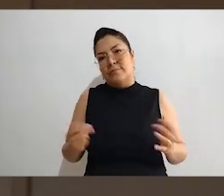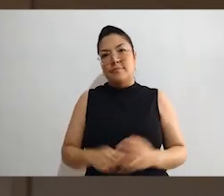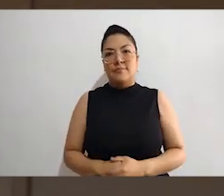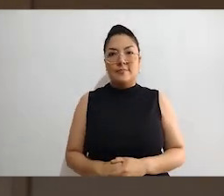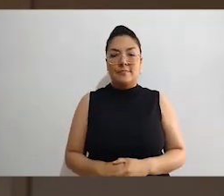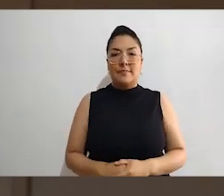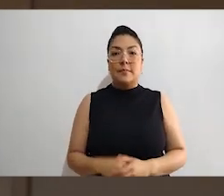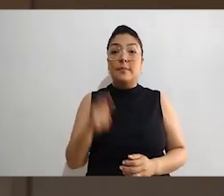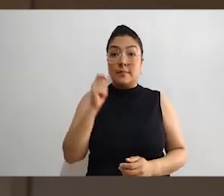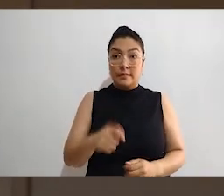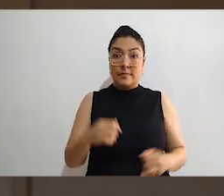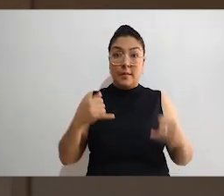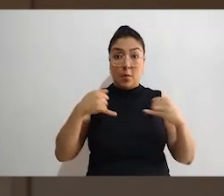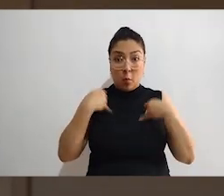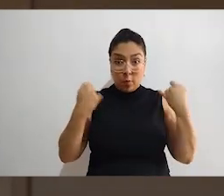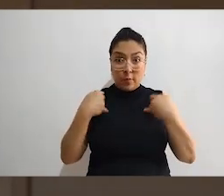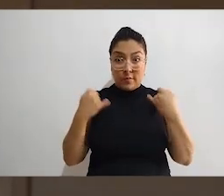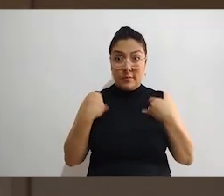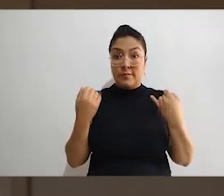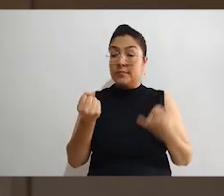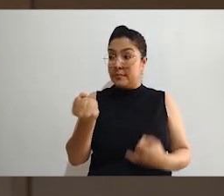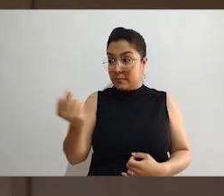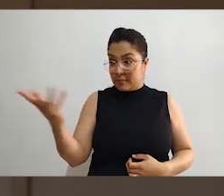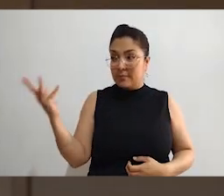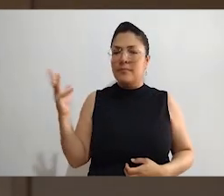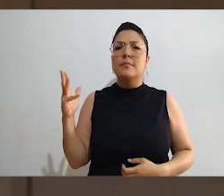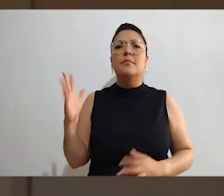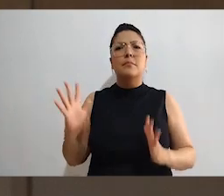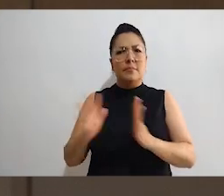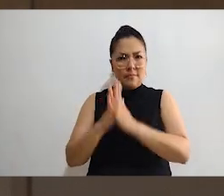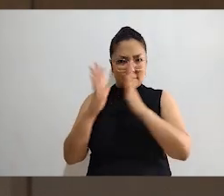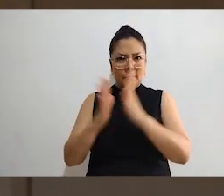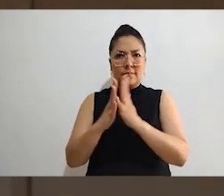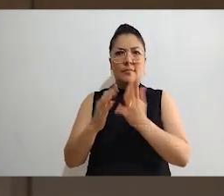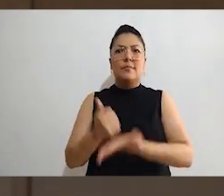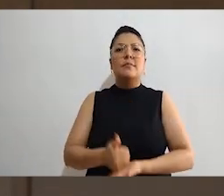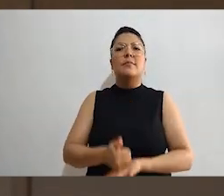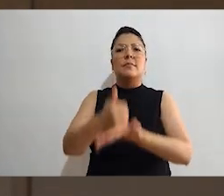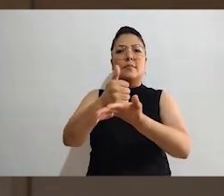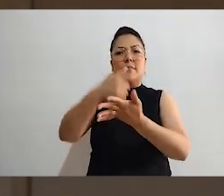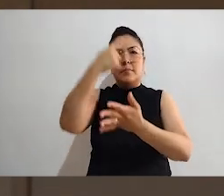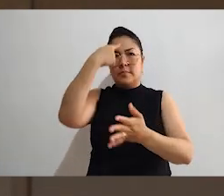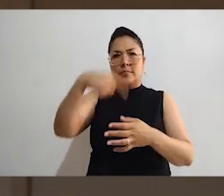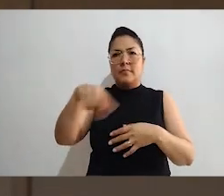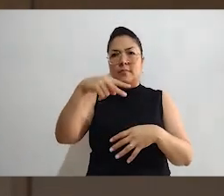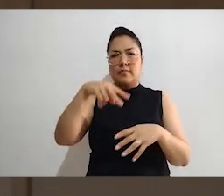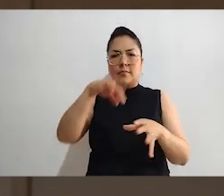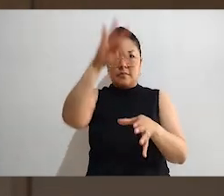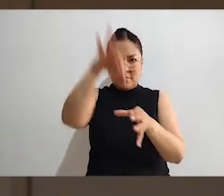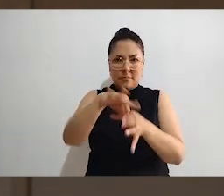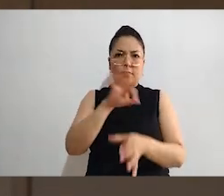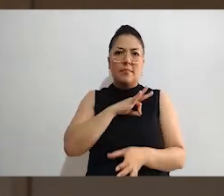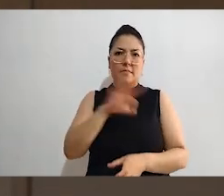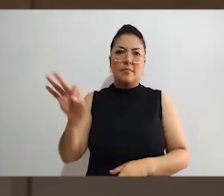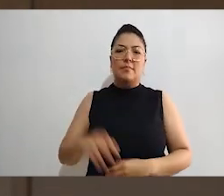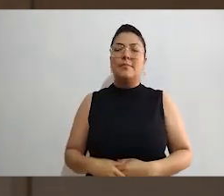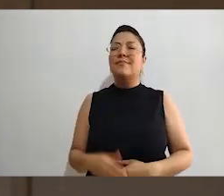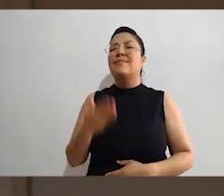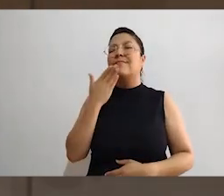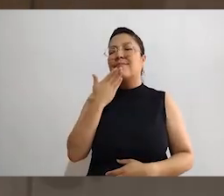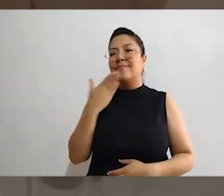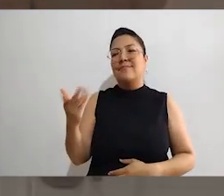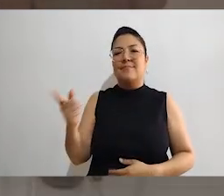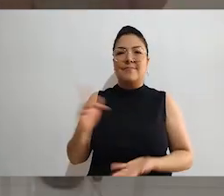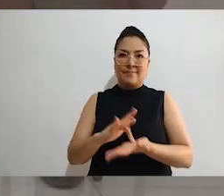participar y puede estar tomando decisiones y ayudando a que la democracia funcione. Muy bien, pues muchas gracias por